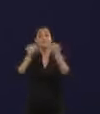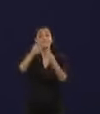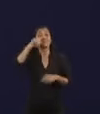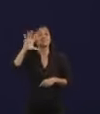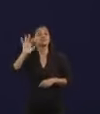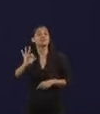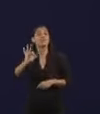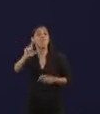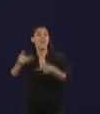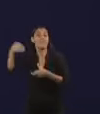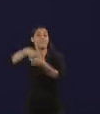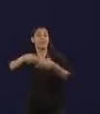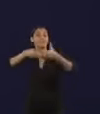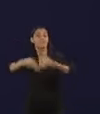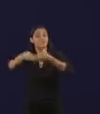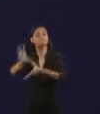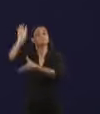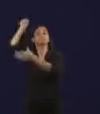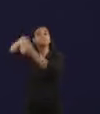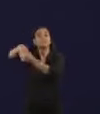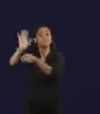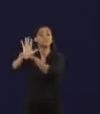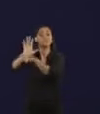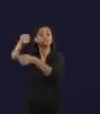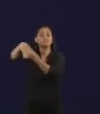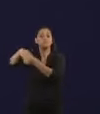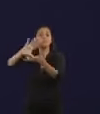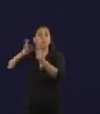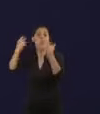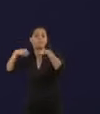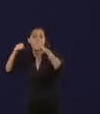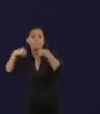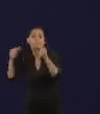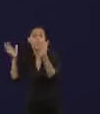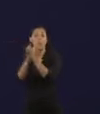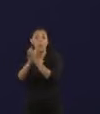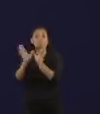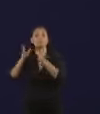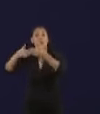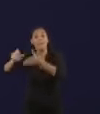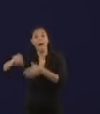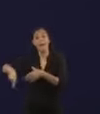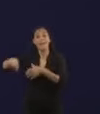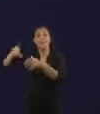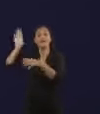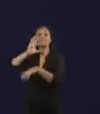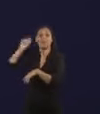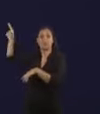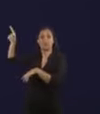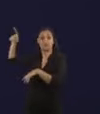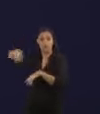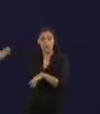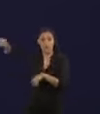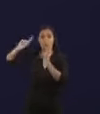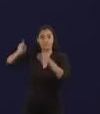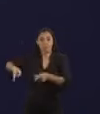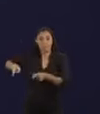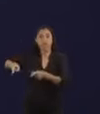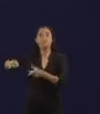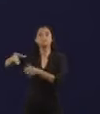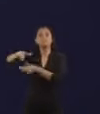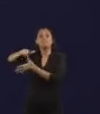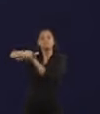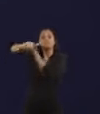argentinos para participar de un ejercicio de adiestramiento junto a la Marina de Estados Unidos y su portaaviones